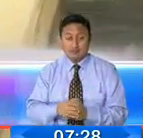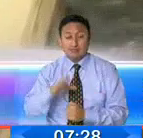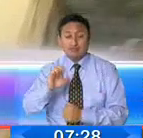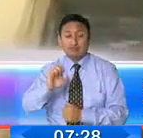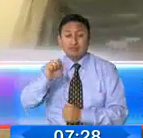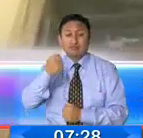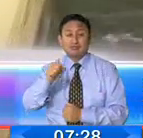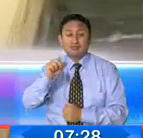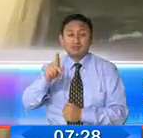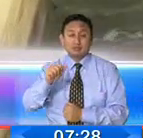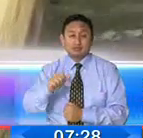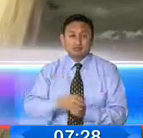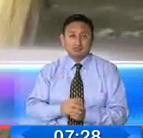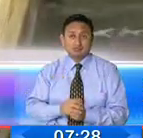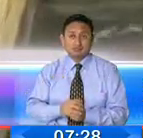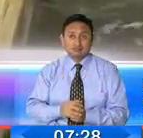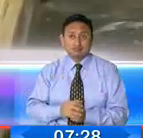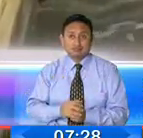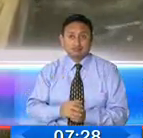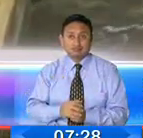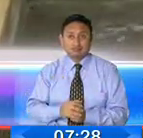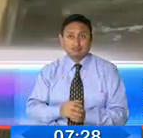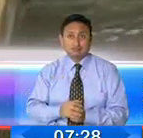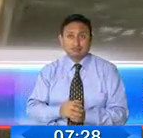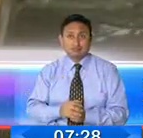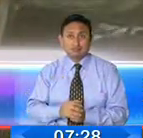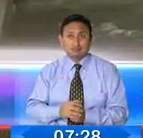Seguridad y la Dirección Metropolitana de Riesgos,